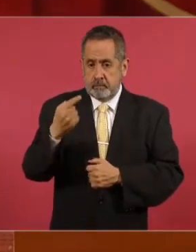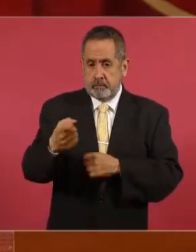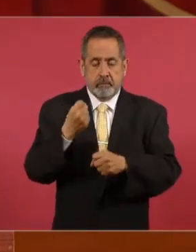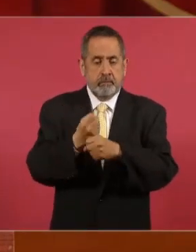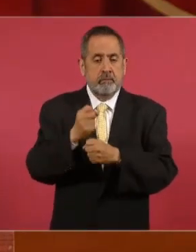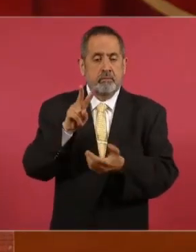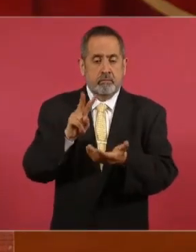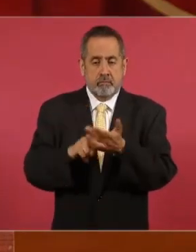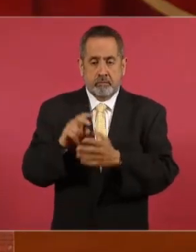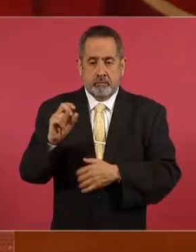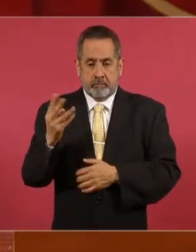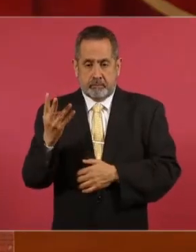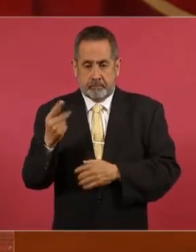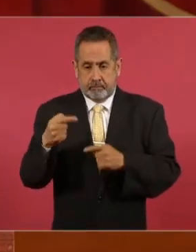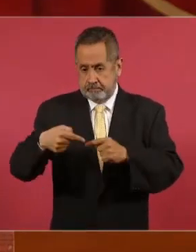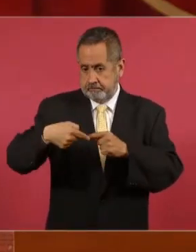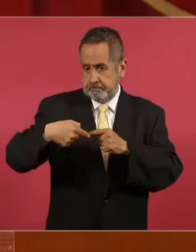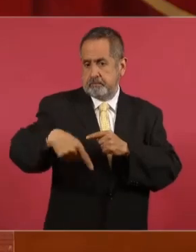1 de mayo de 2024,